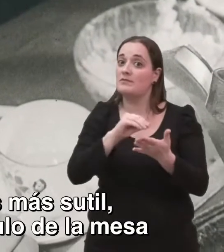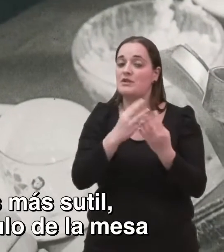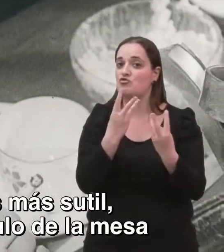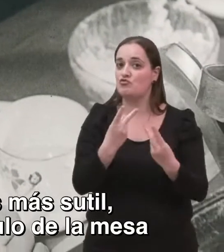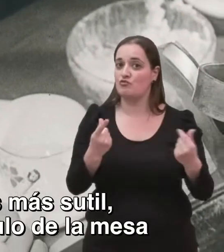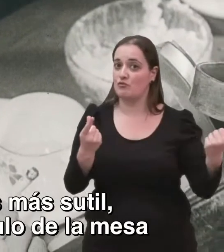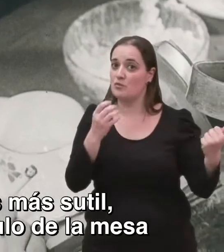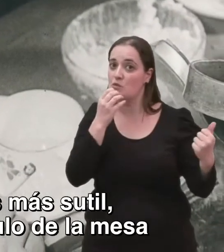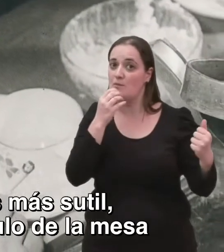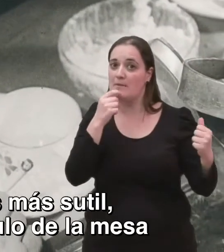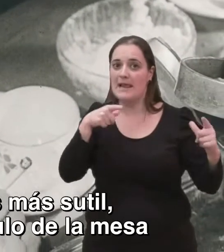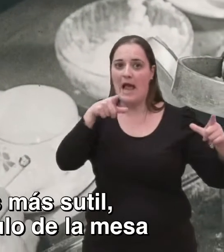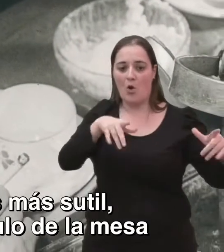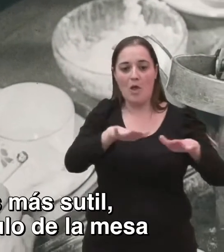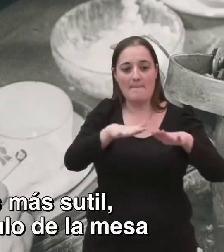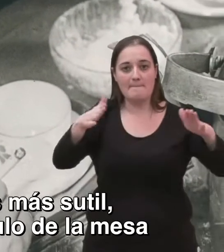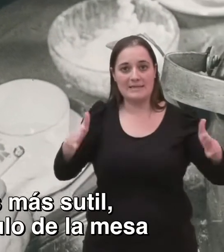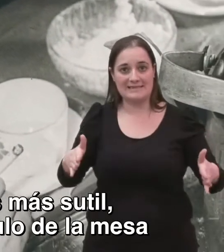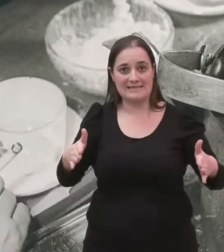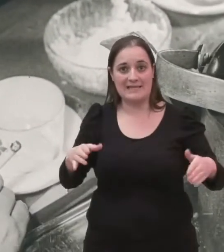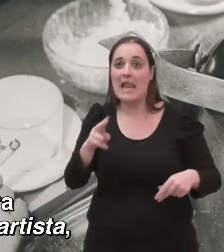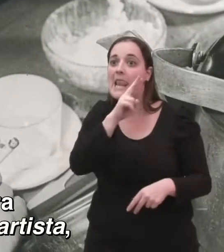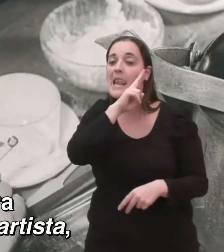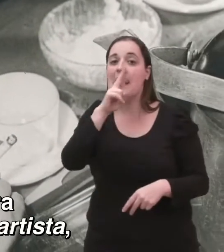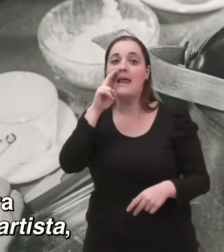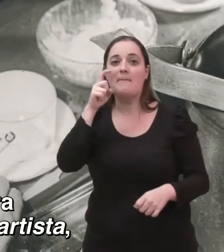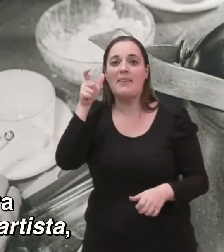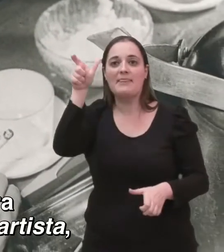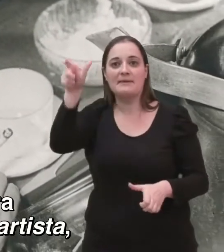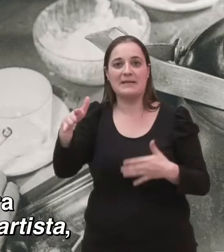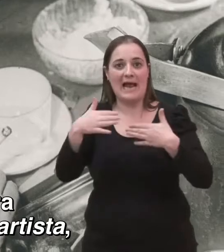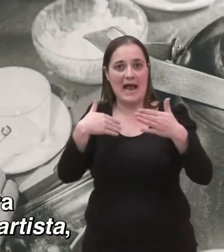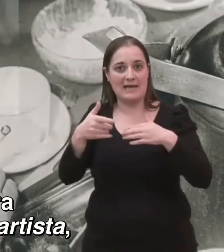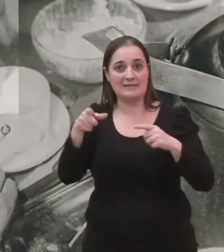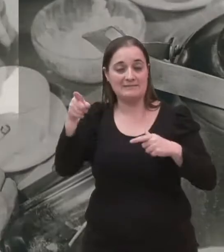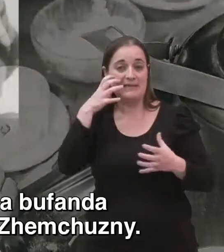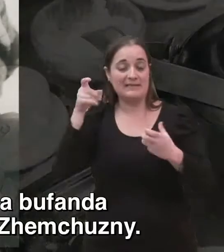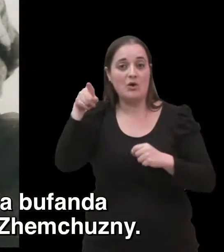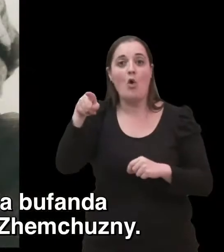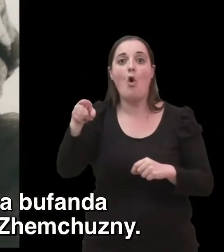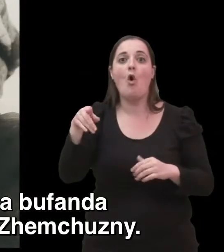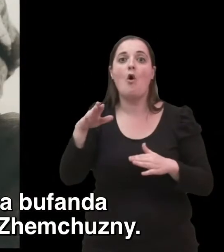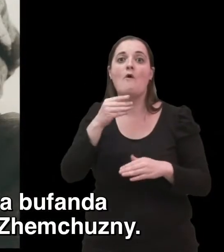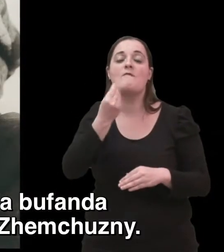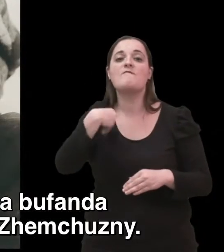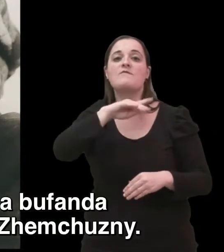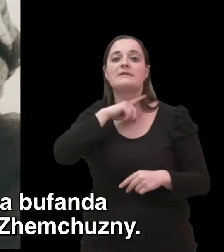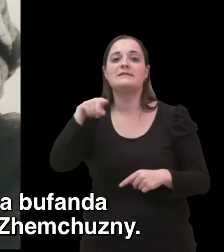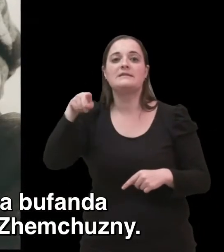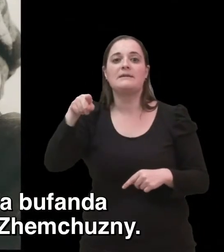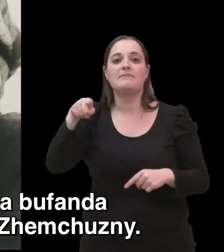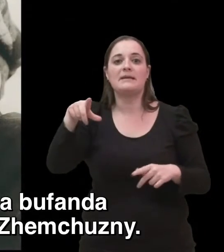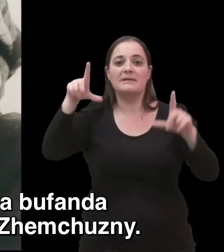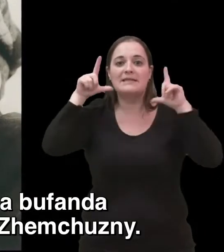es más sutil, como el uso del ángulo de la mesa en la obra La madre del artista, o en el borde de la bufanda